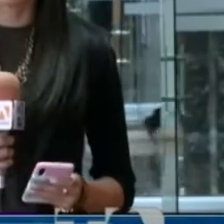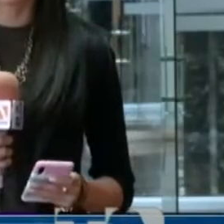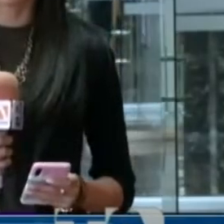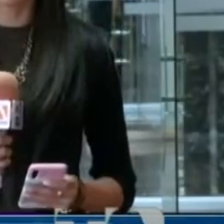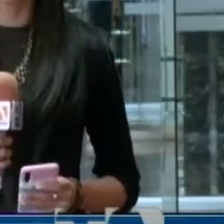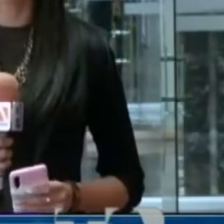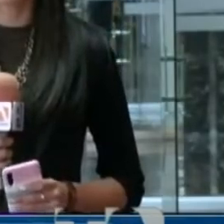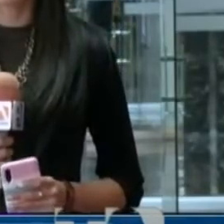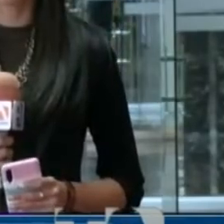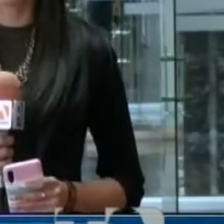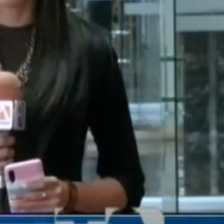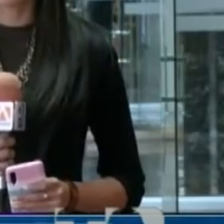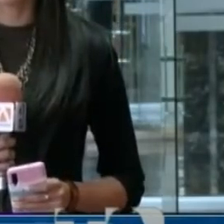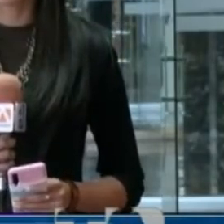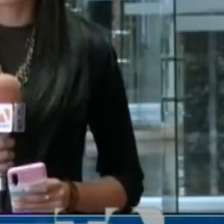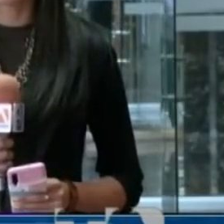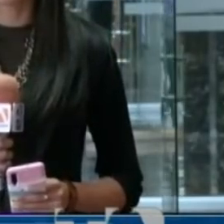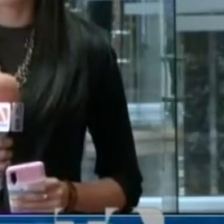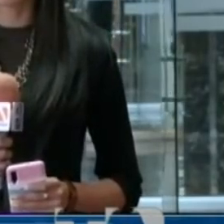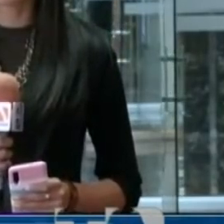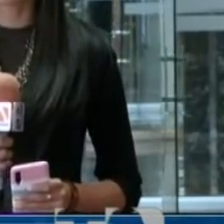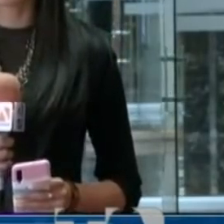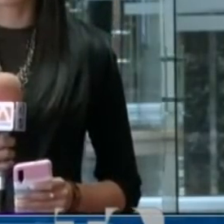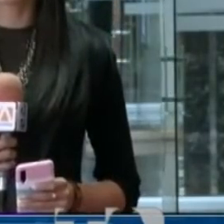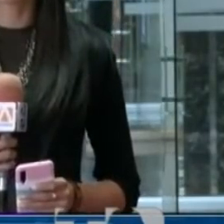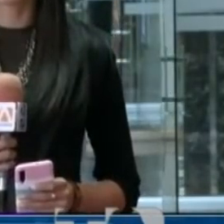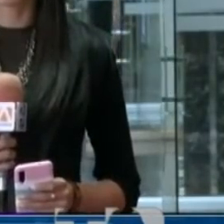de Coca-Cola Sinclair. Daniela Valencia está ahí.